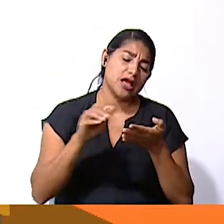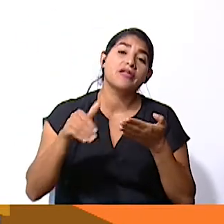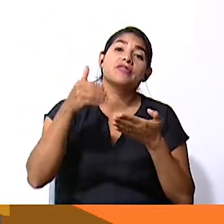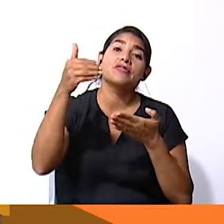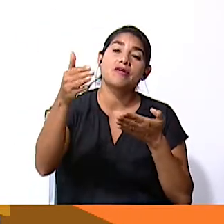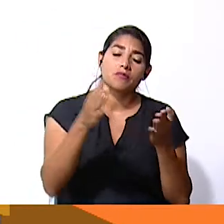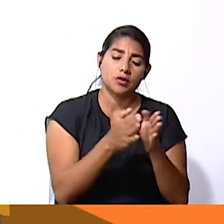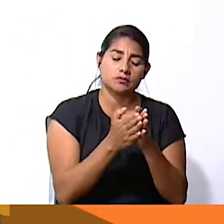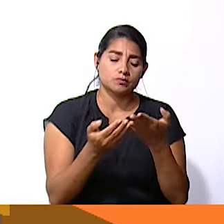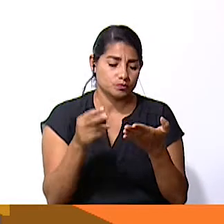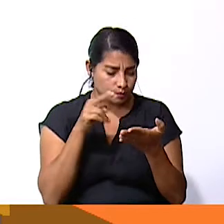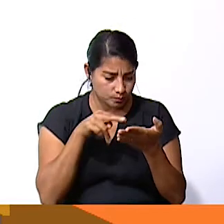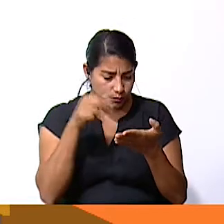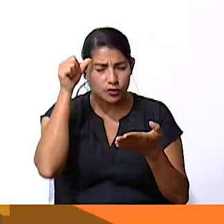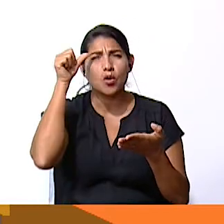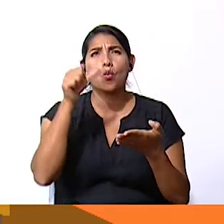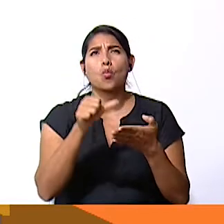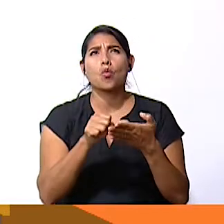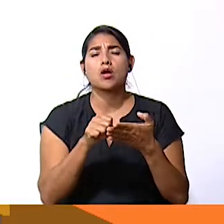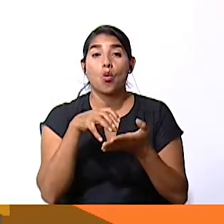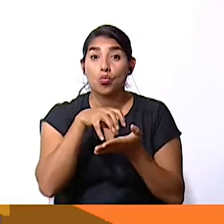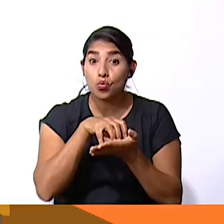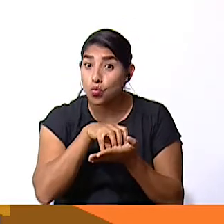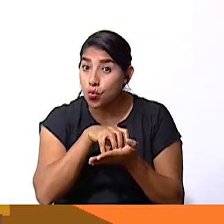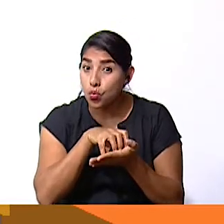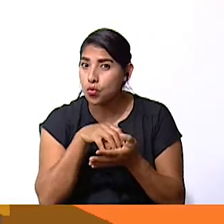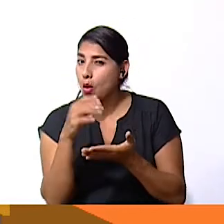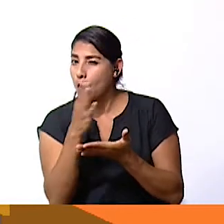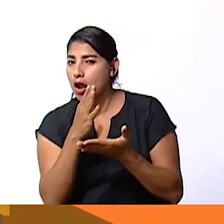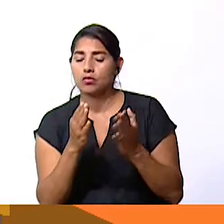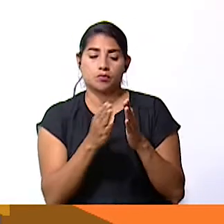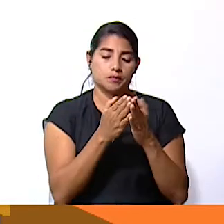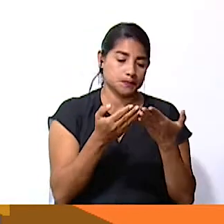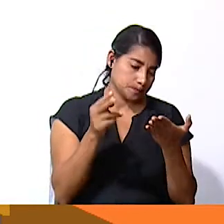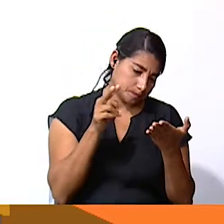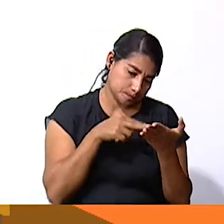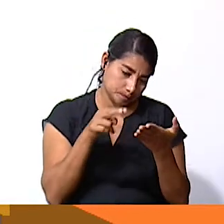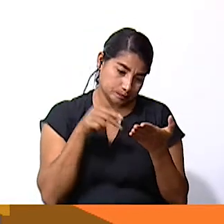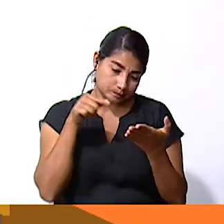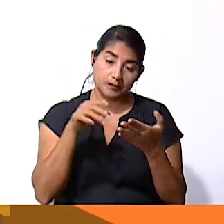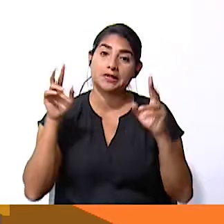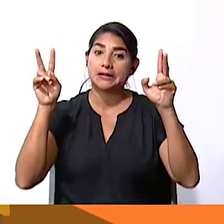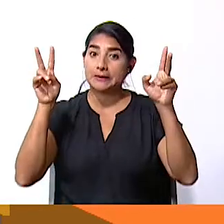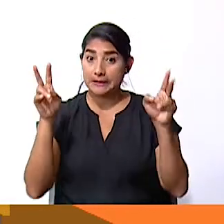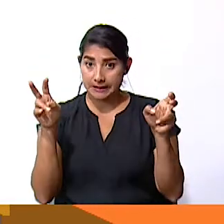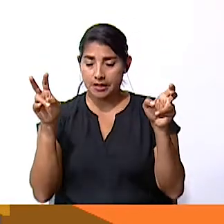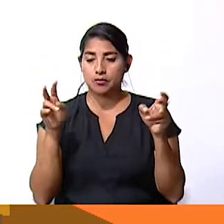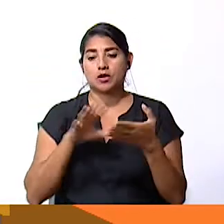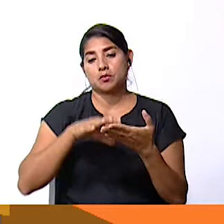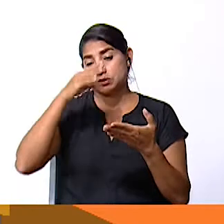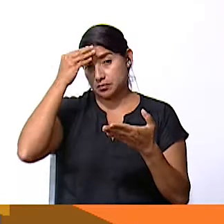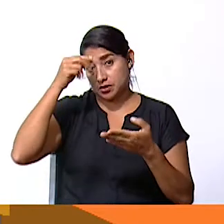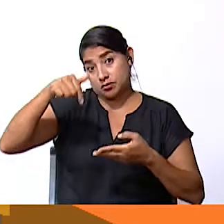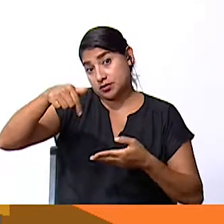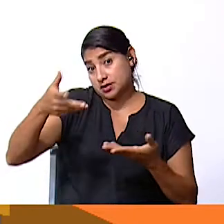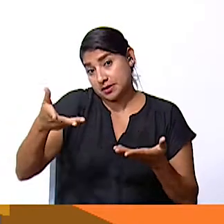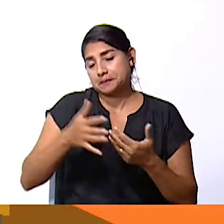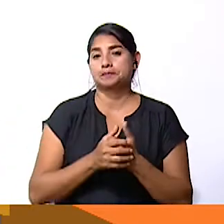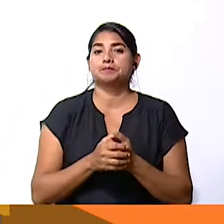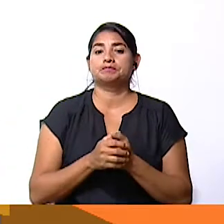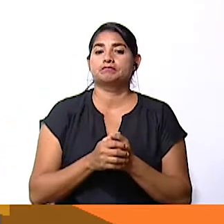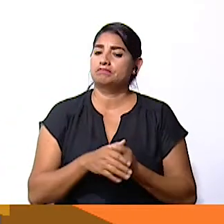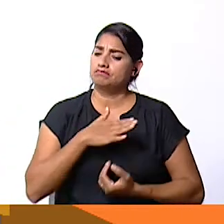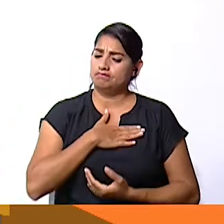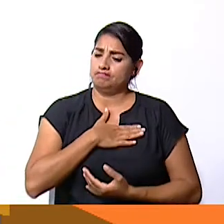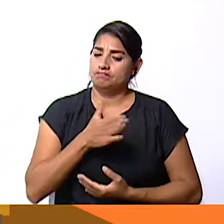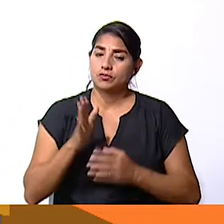su material de consulta cuando tengan alguna duda con respecto al tema abordado.